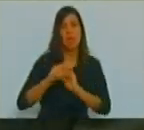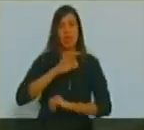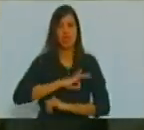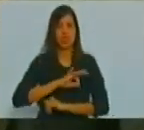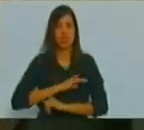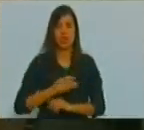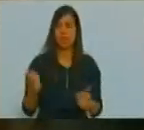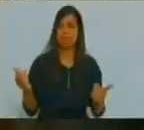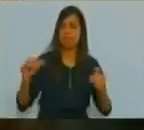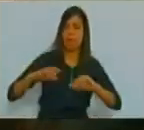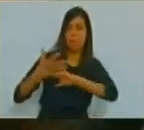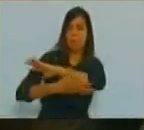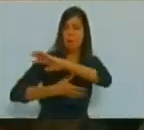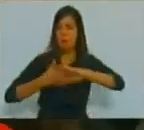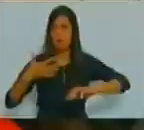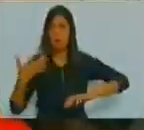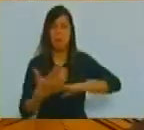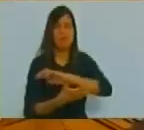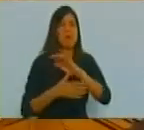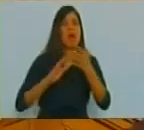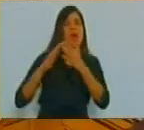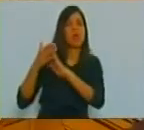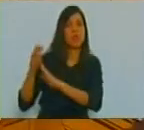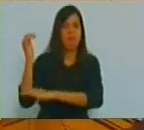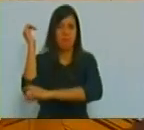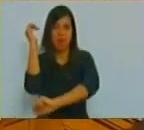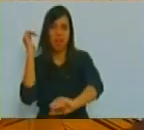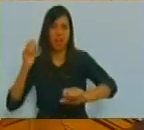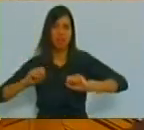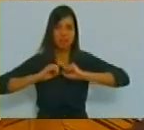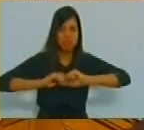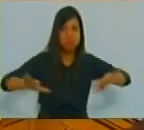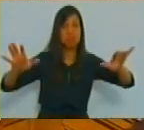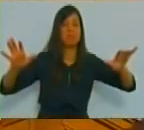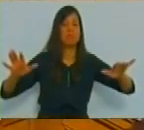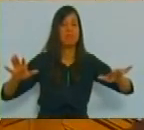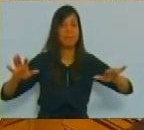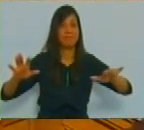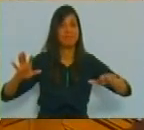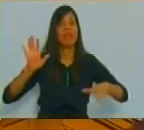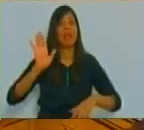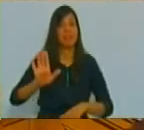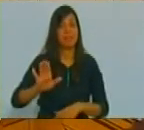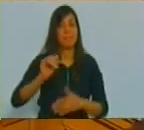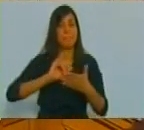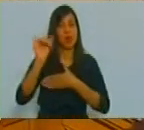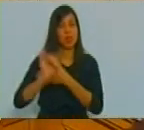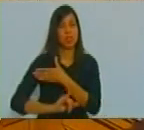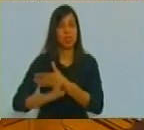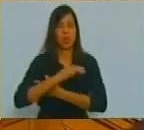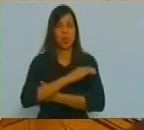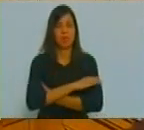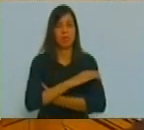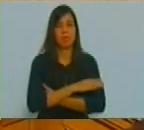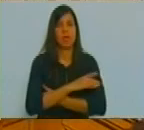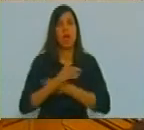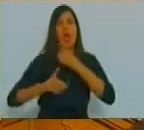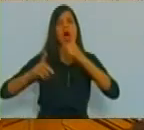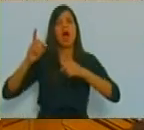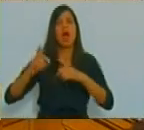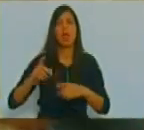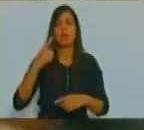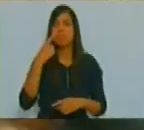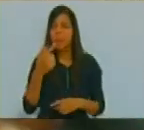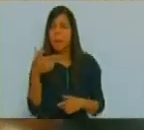y se q gritar y allí se suscriben todos los asesinatos selectivos que